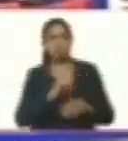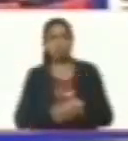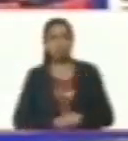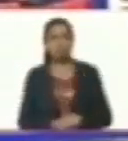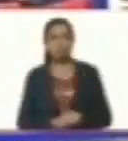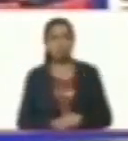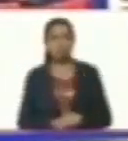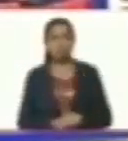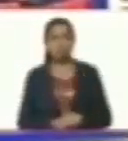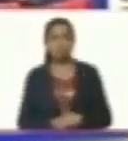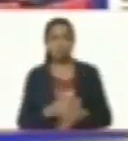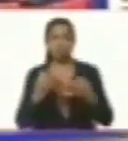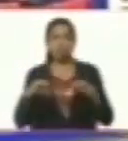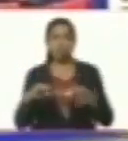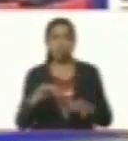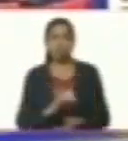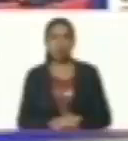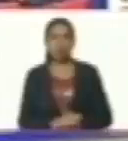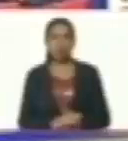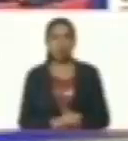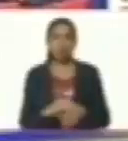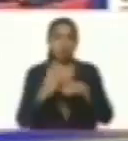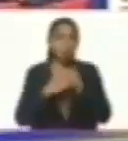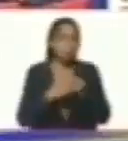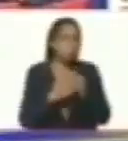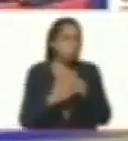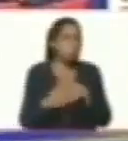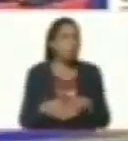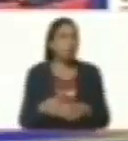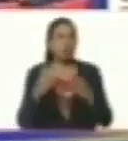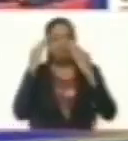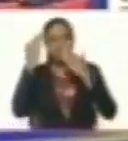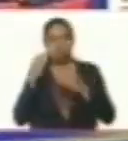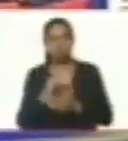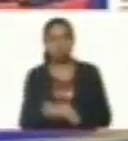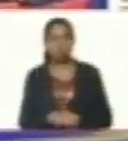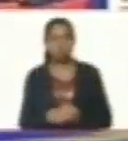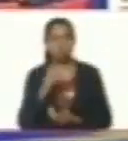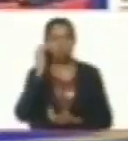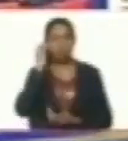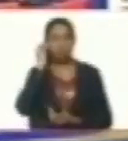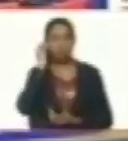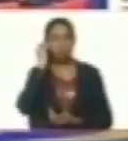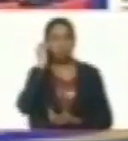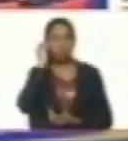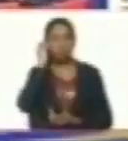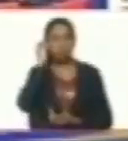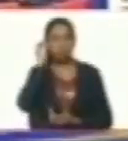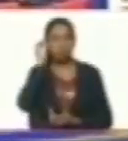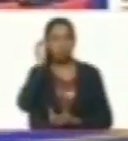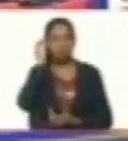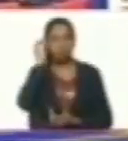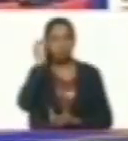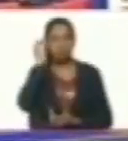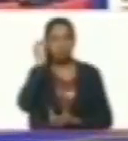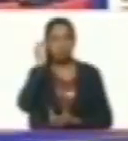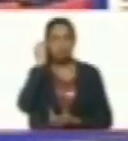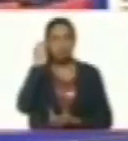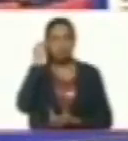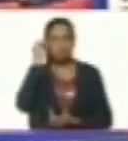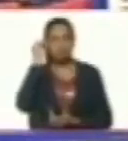mira un cariñoso saludo de puñito o con la cadera el cadera